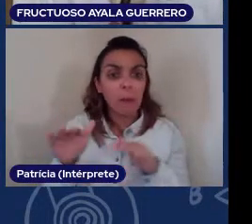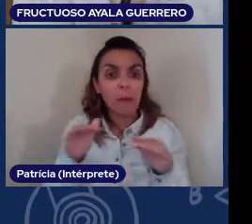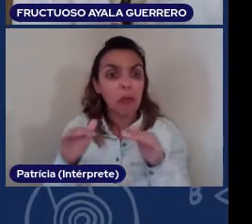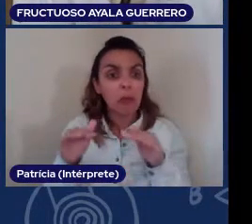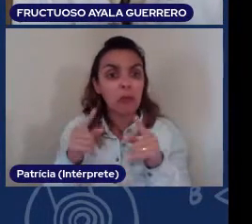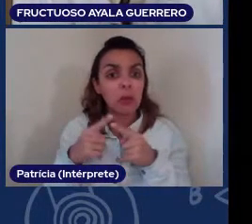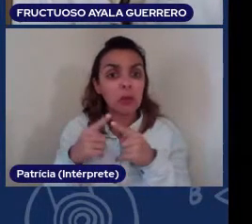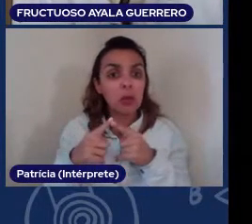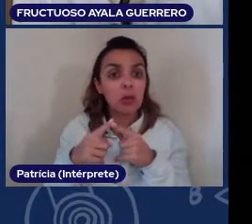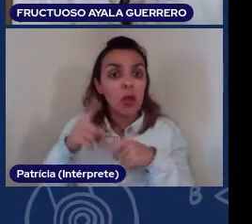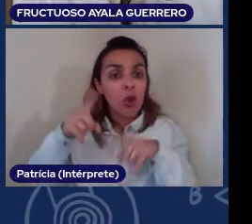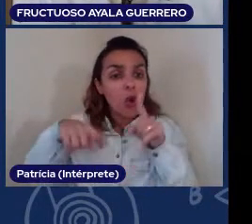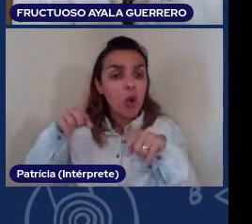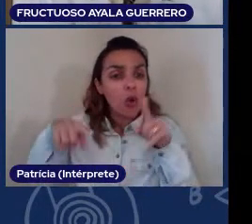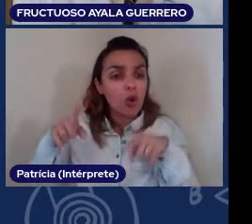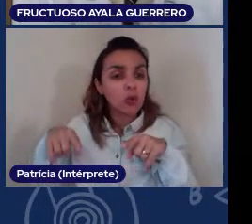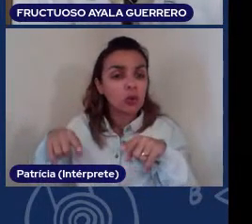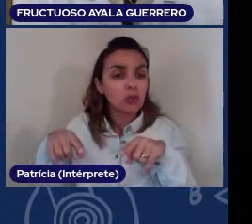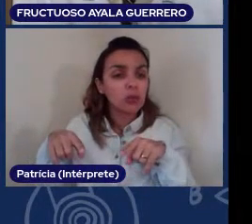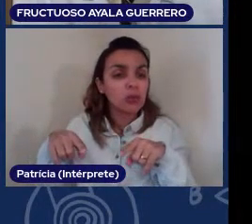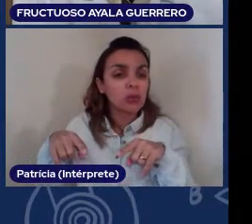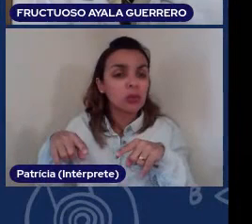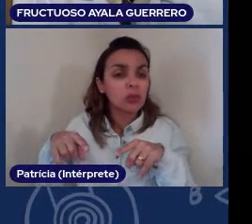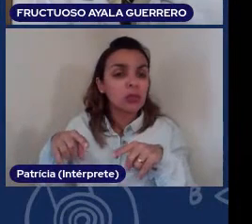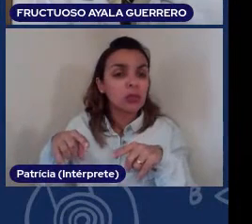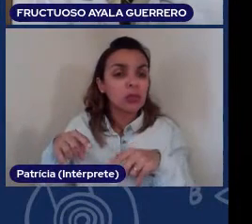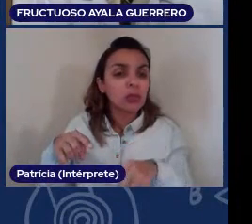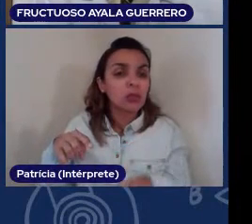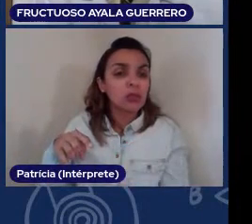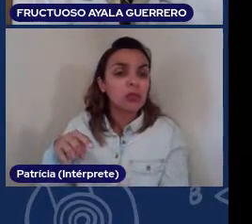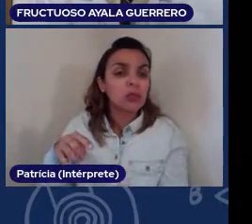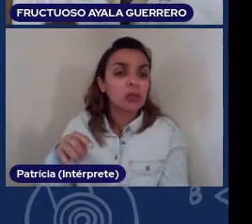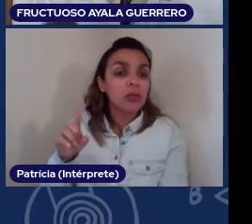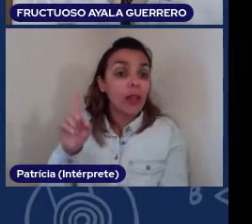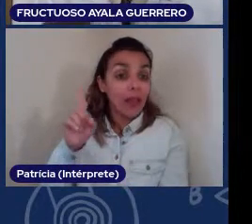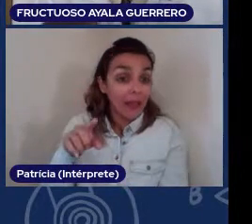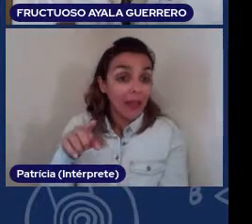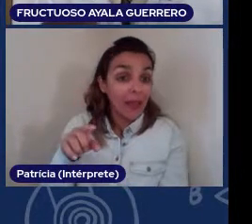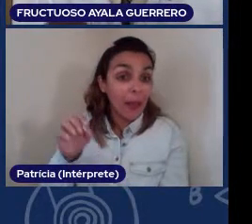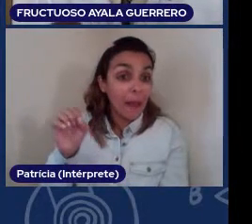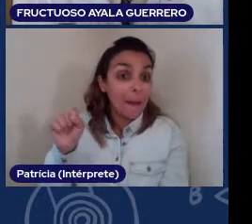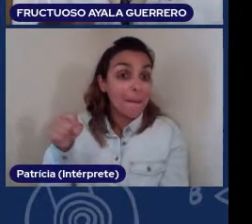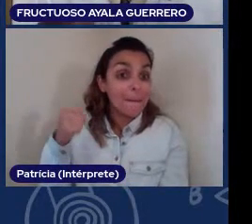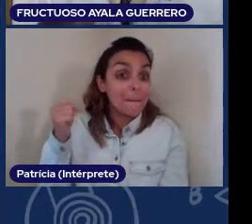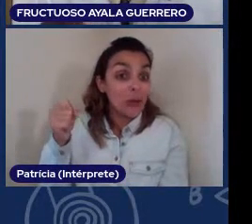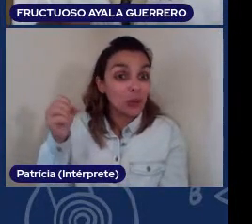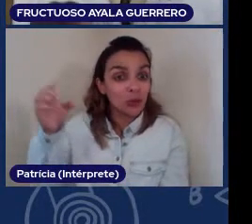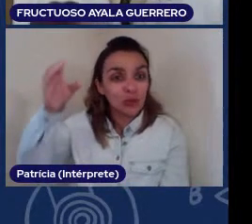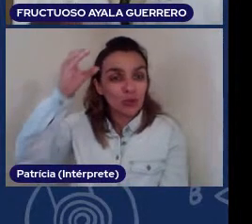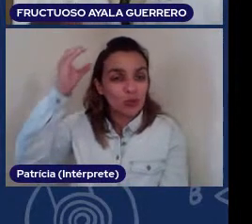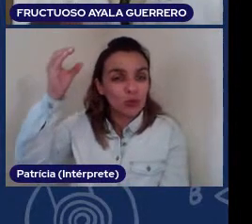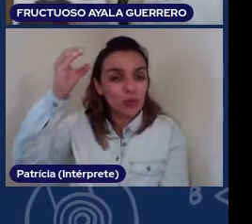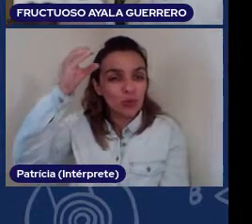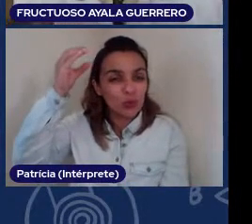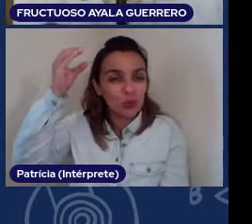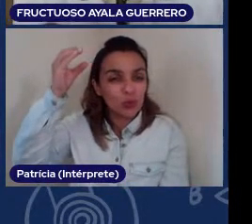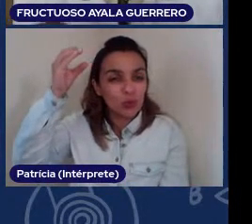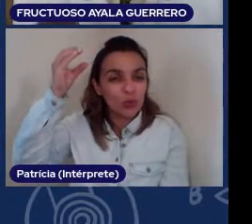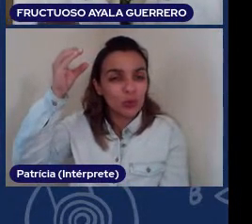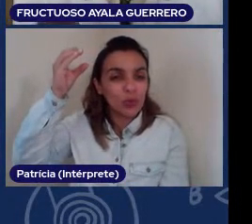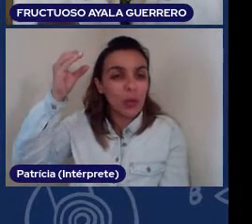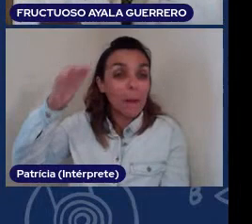se registran sobre todo en la corteza sensitivo-motora, es decir, en aquella área que regula el